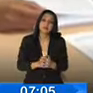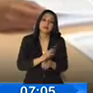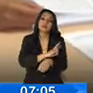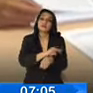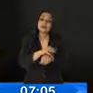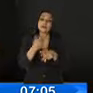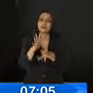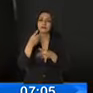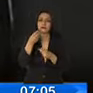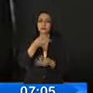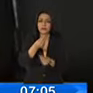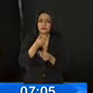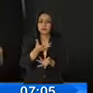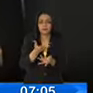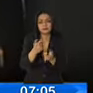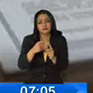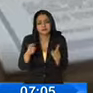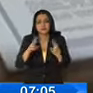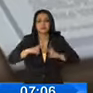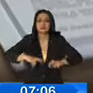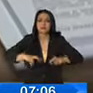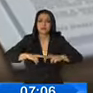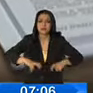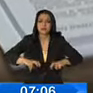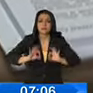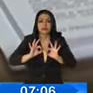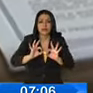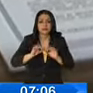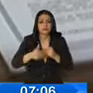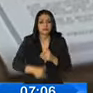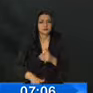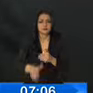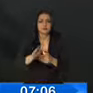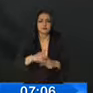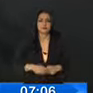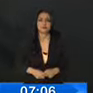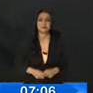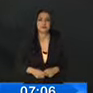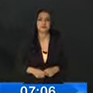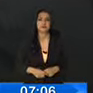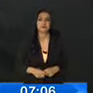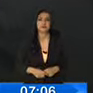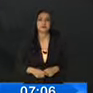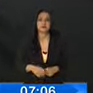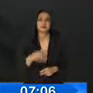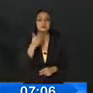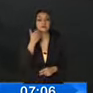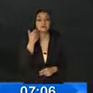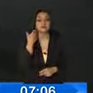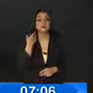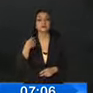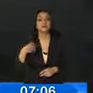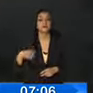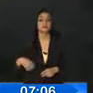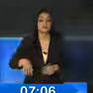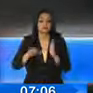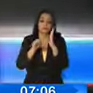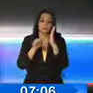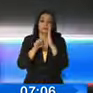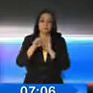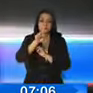del hecho y las investigaciones ya están en marcha. Bueno, esa conducta está tipificada en el artículo